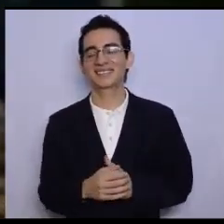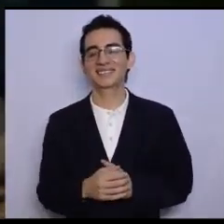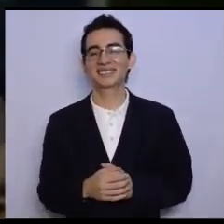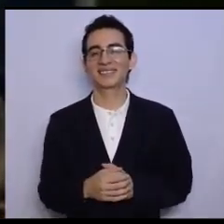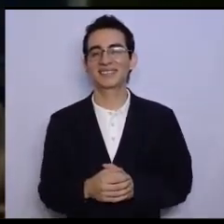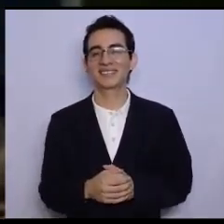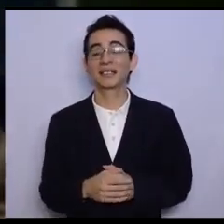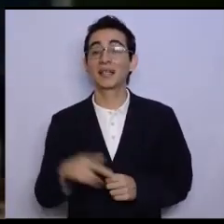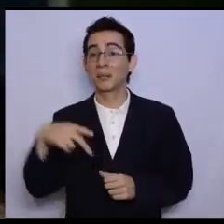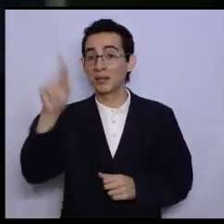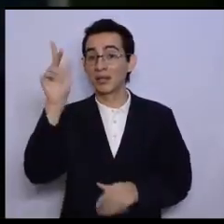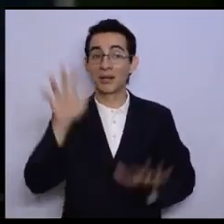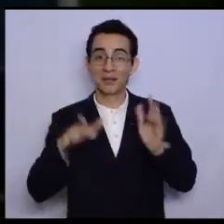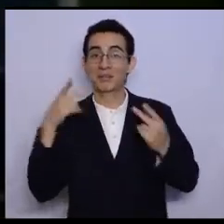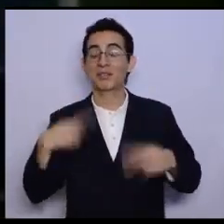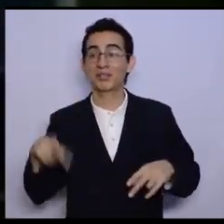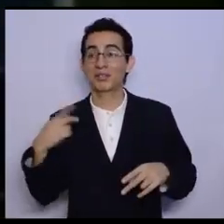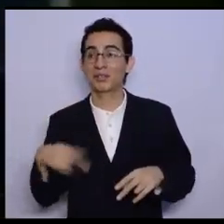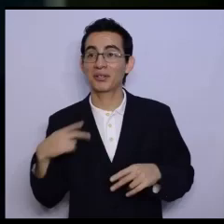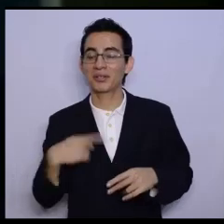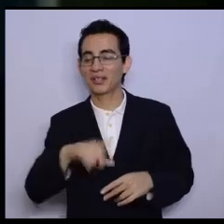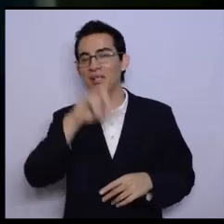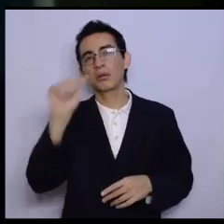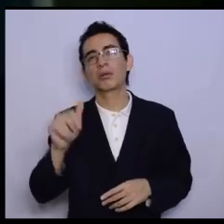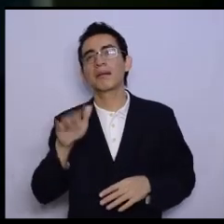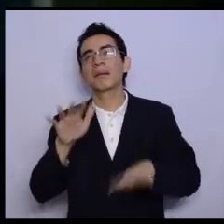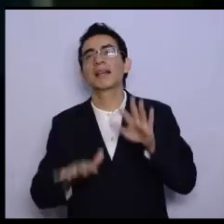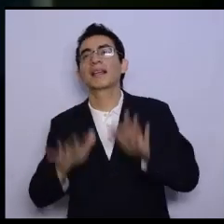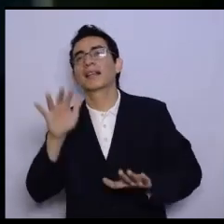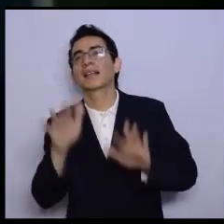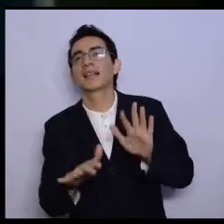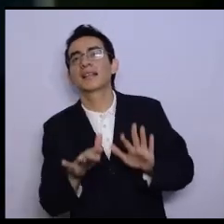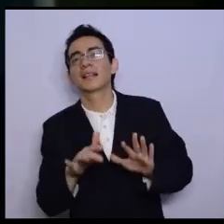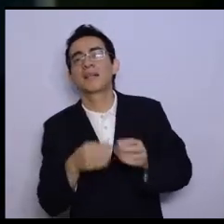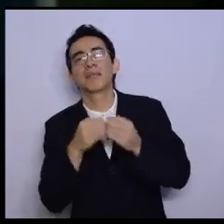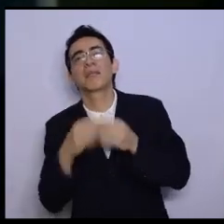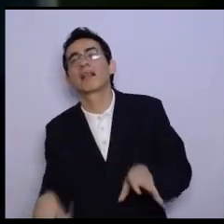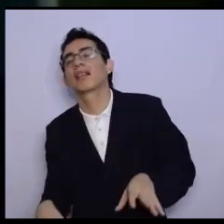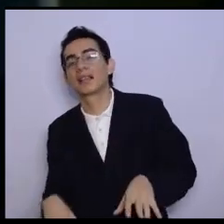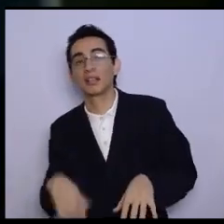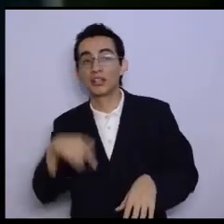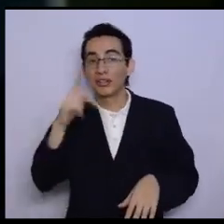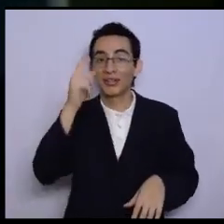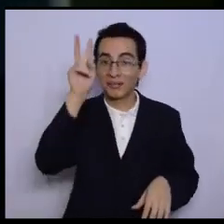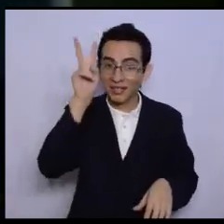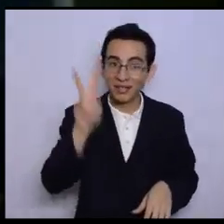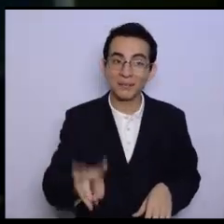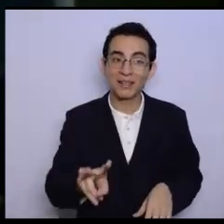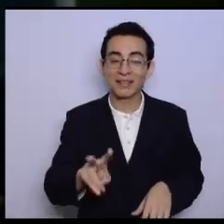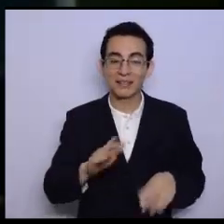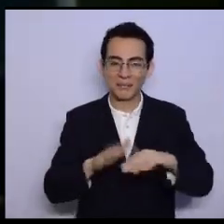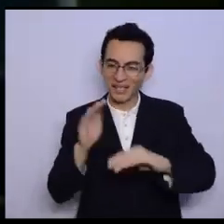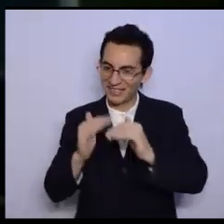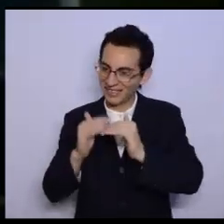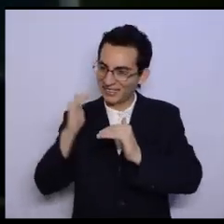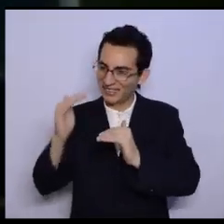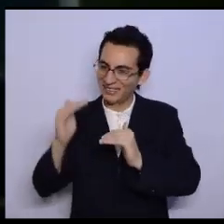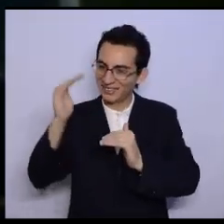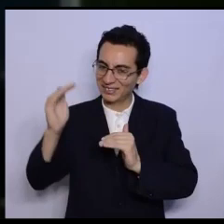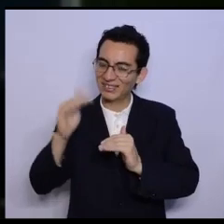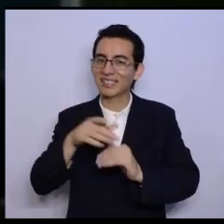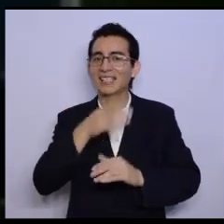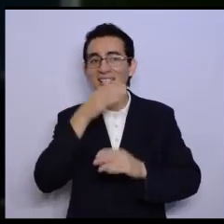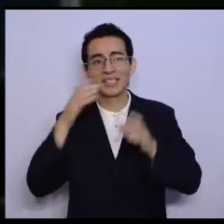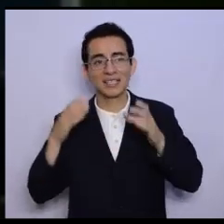Pero se pierden en todas esas cosas y dejan lo más importante, lo que realmente edifica en la vida del cristiano, que es